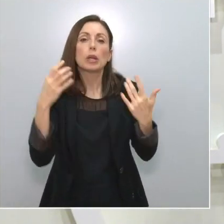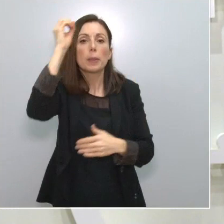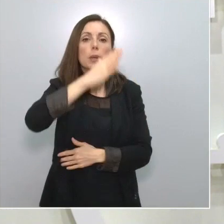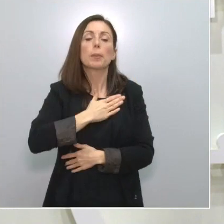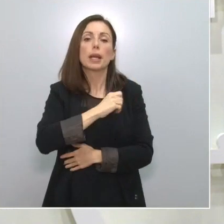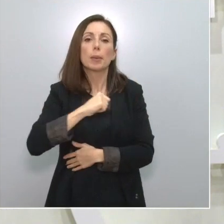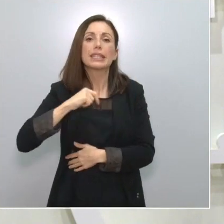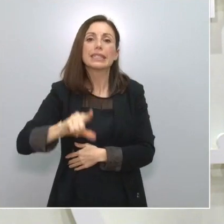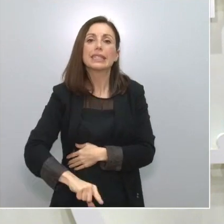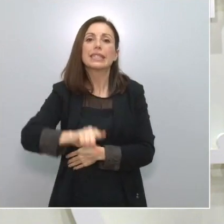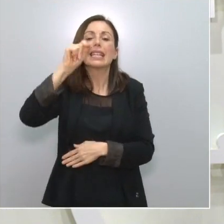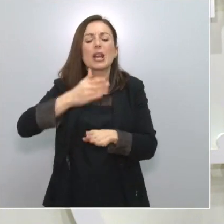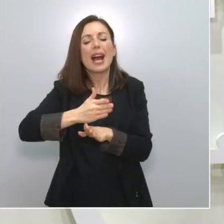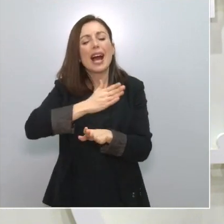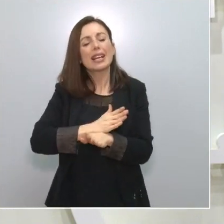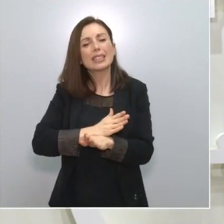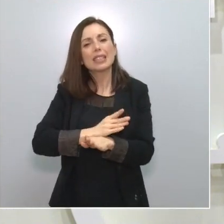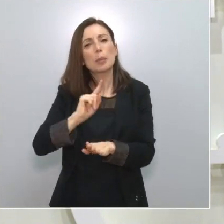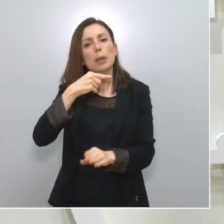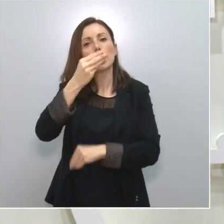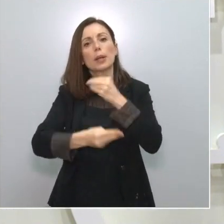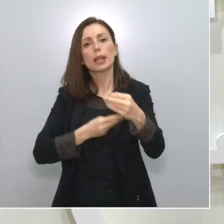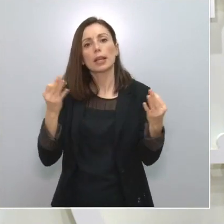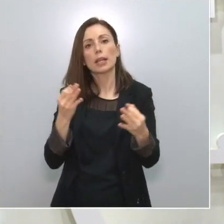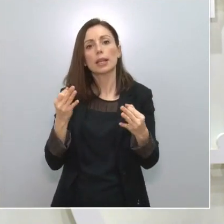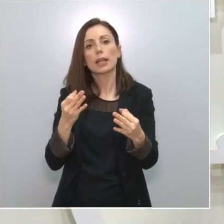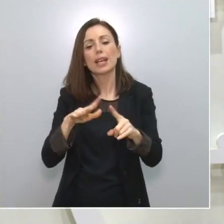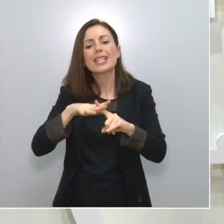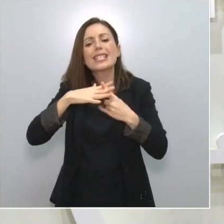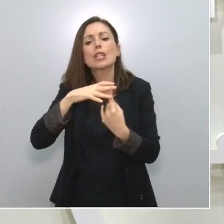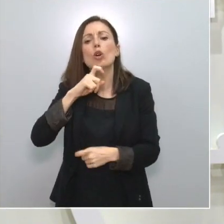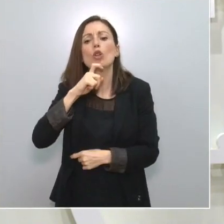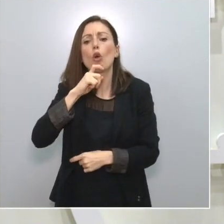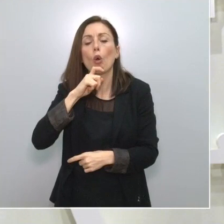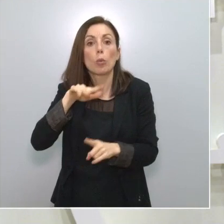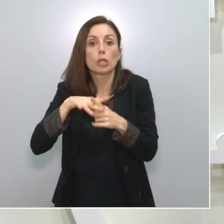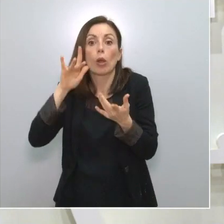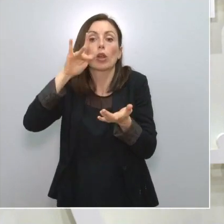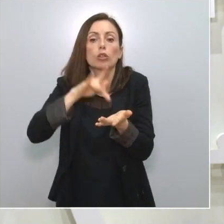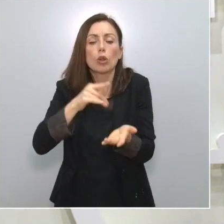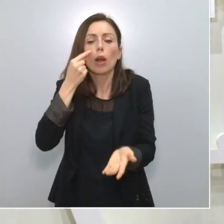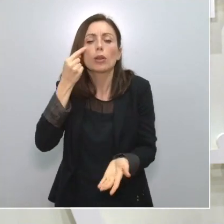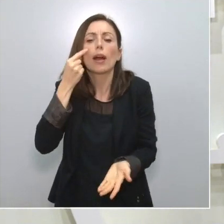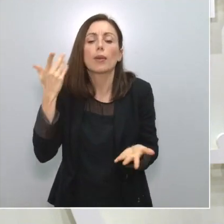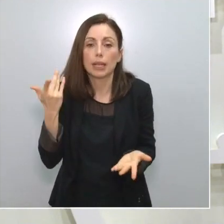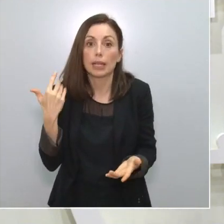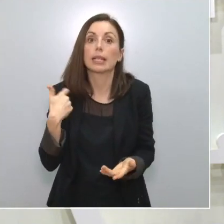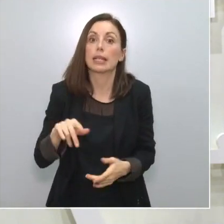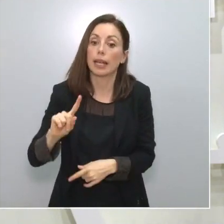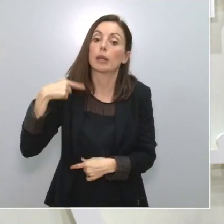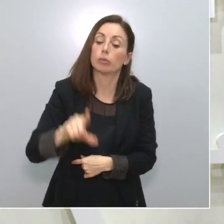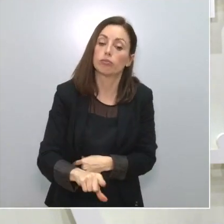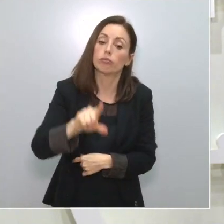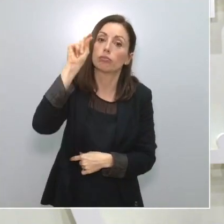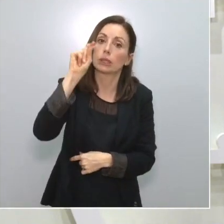que para tomar esas decisiones primero tenemos que ver cómo está la situación en ese momento. Como digo, una de las